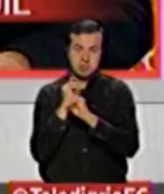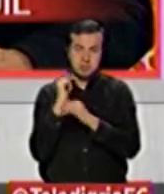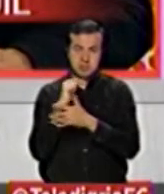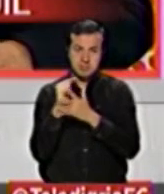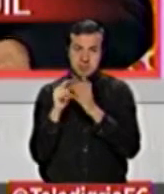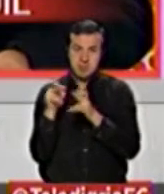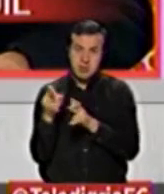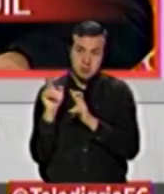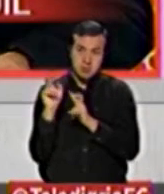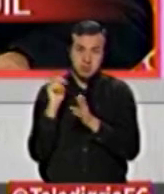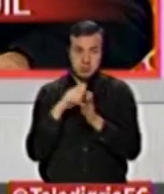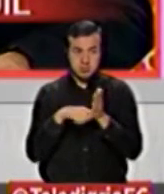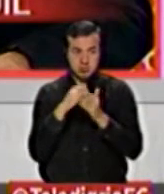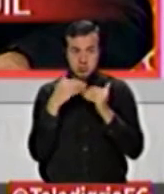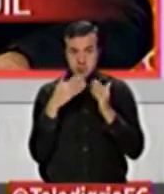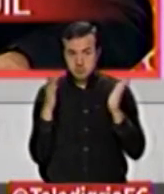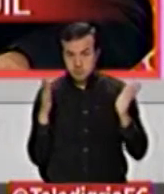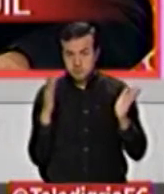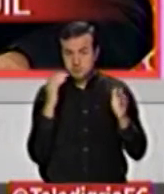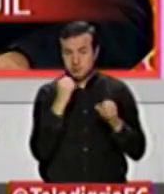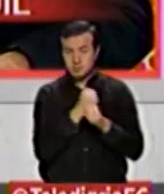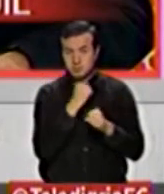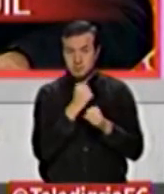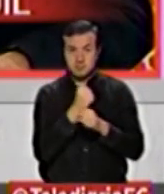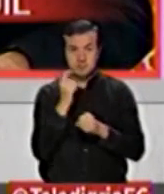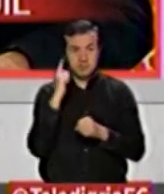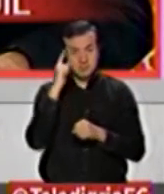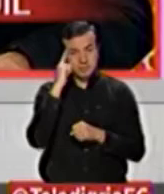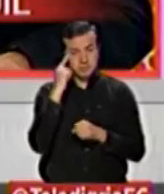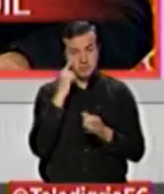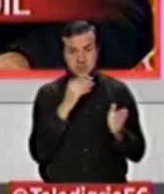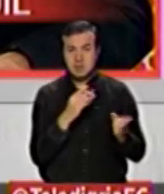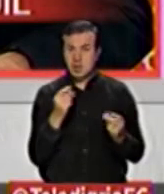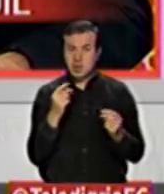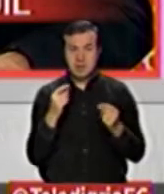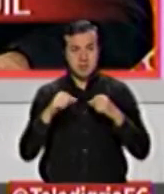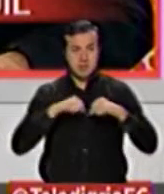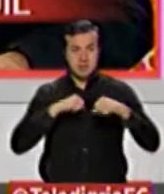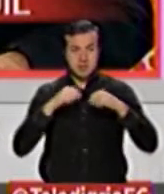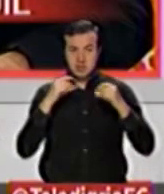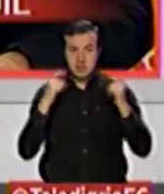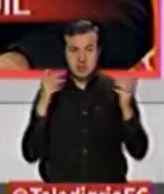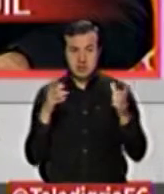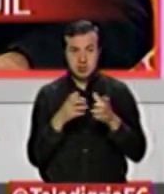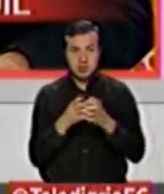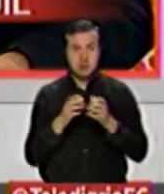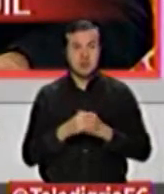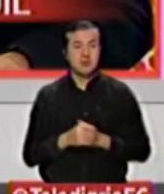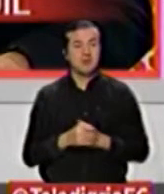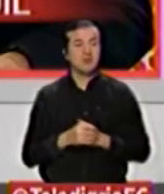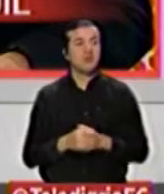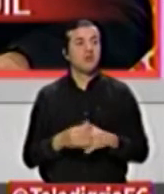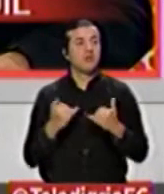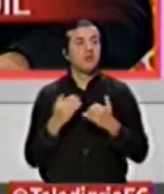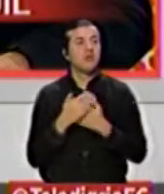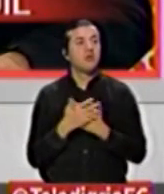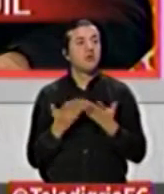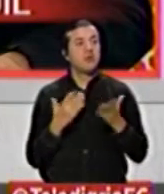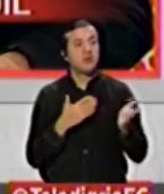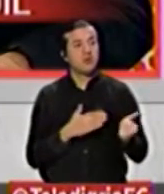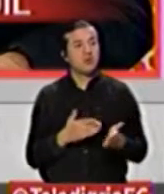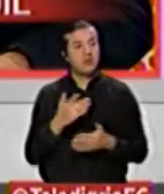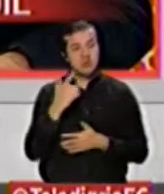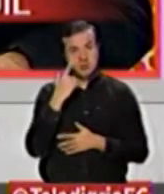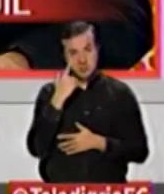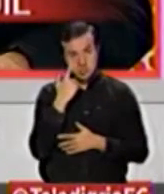también entiendo que se está trabajando en el Estado para simplificar esos trámites. Por el momento, estos otros